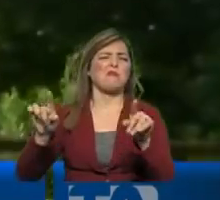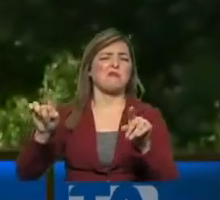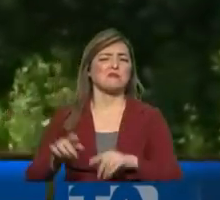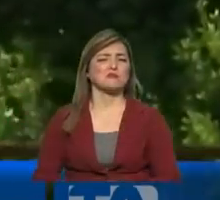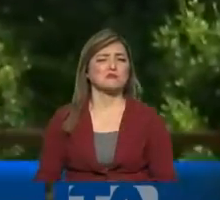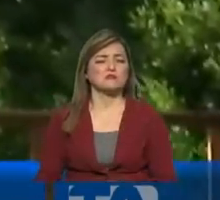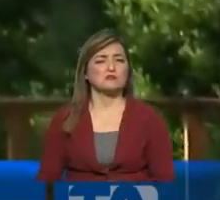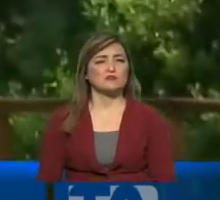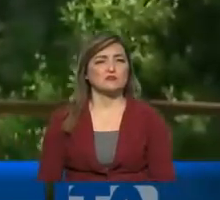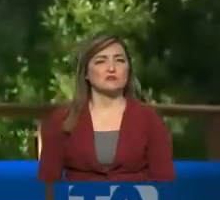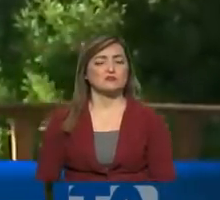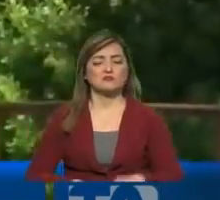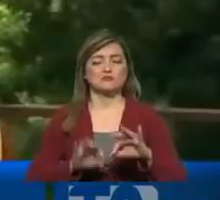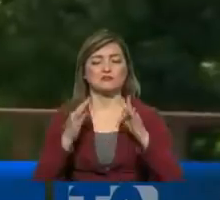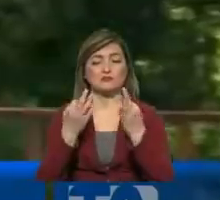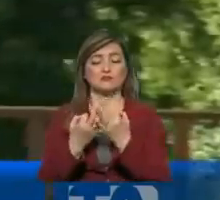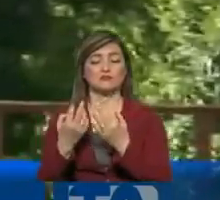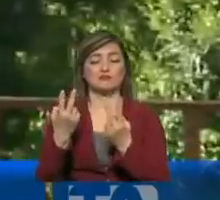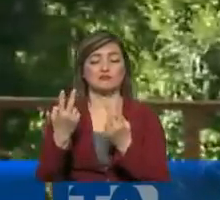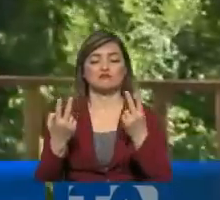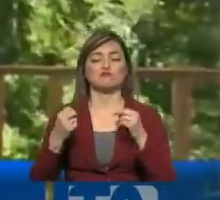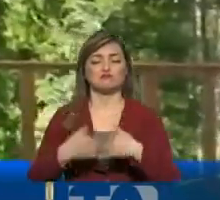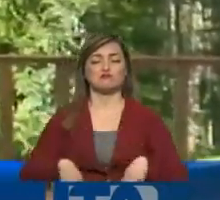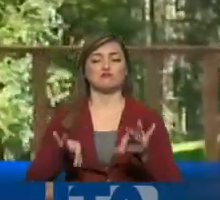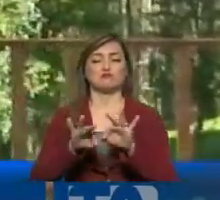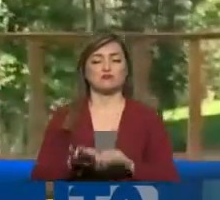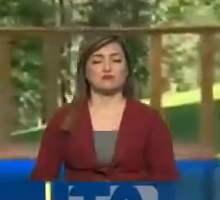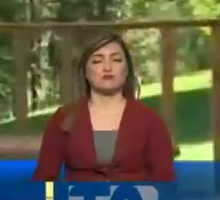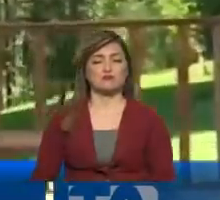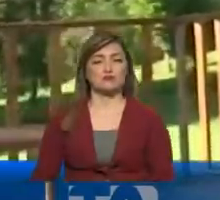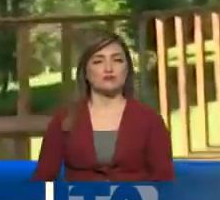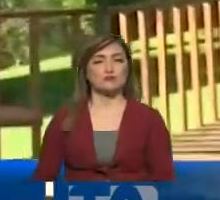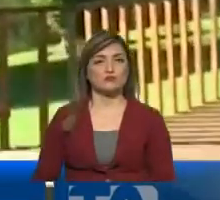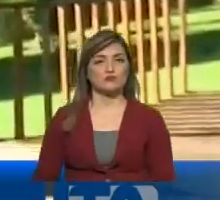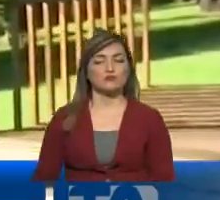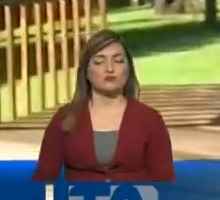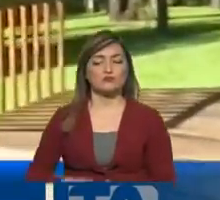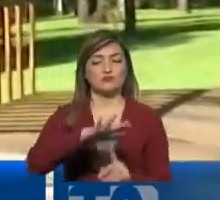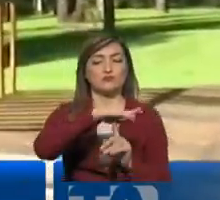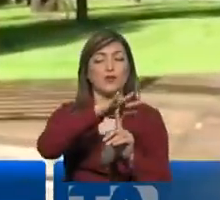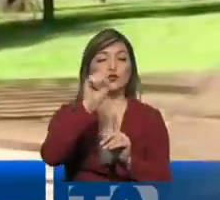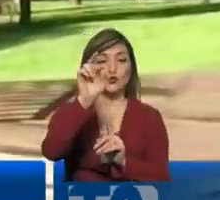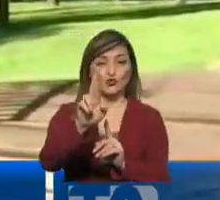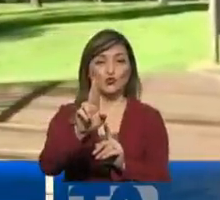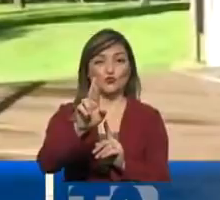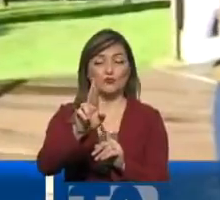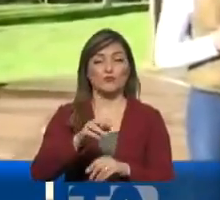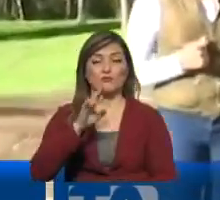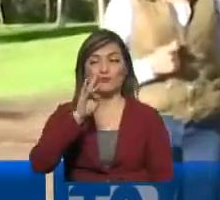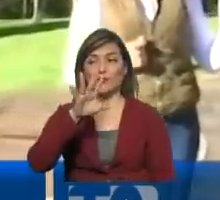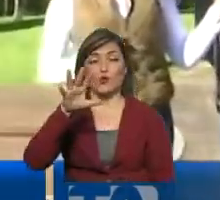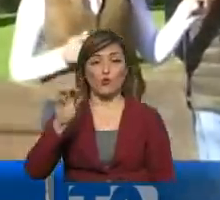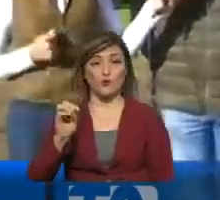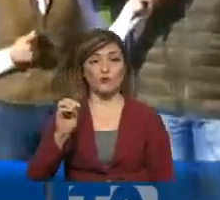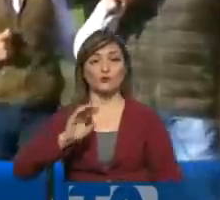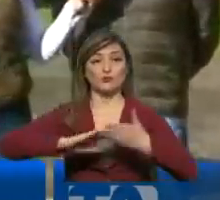entre familia y amigos. Sí, justamente el Parque Metropolitano Sur, con sus 750 hectáreas, brinda a la comunidad un